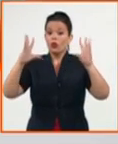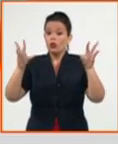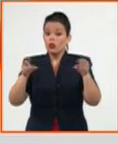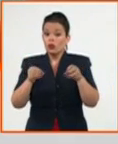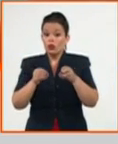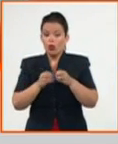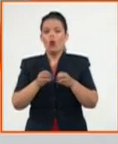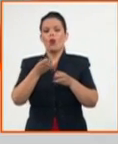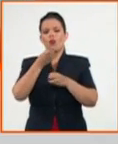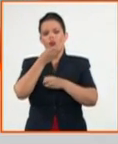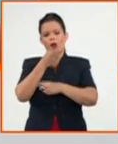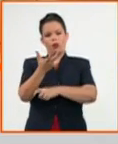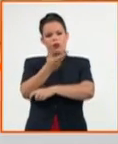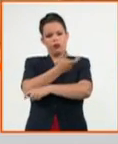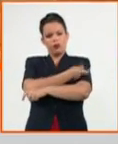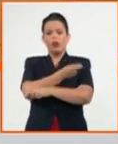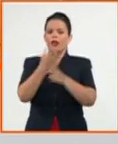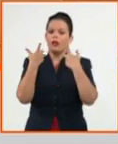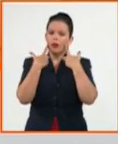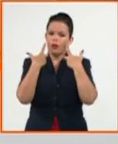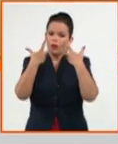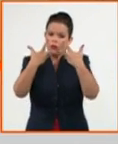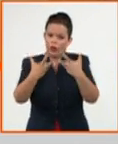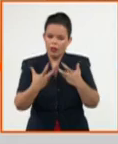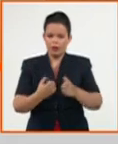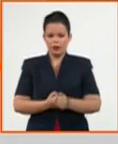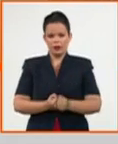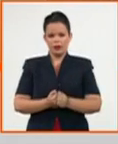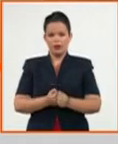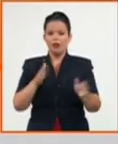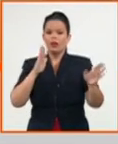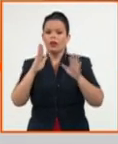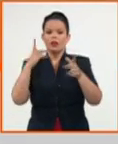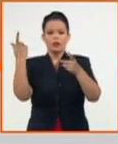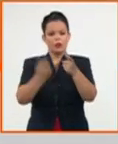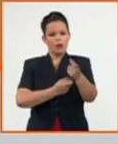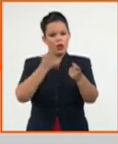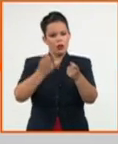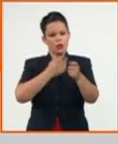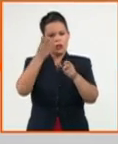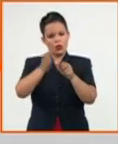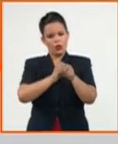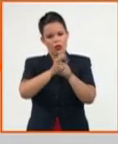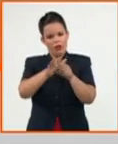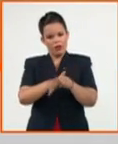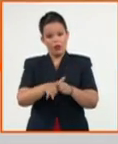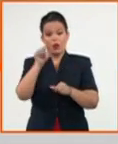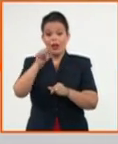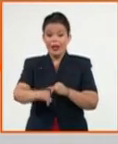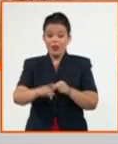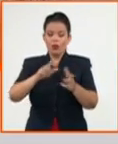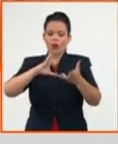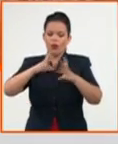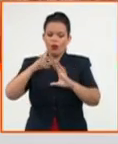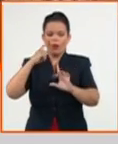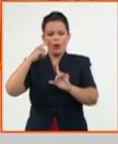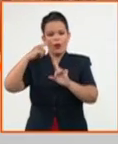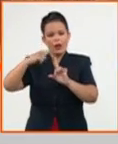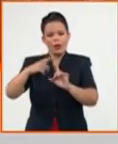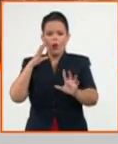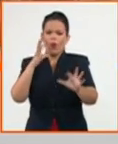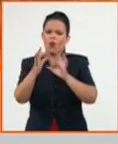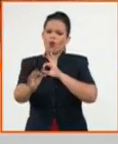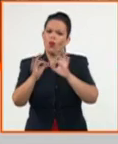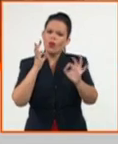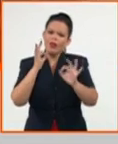pilar importante de la batalla contra la kobe 19 es la forma que tenemos de proteger a ese tesoro que es para todos